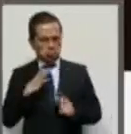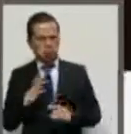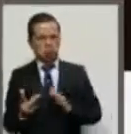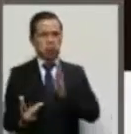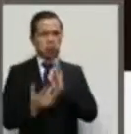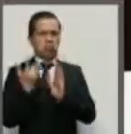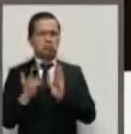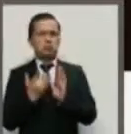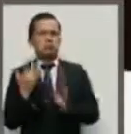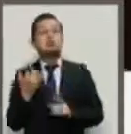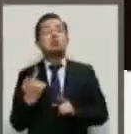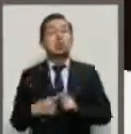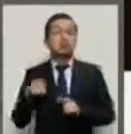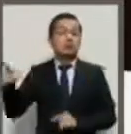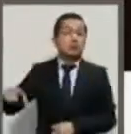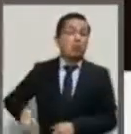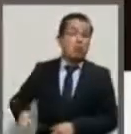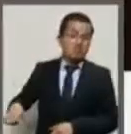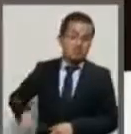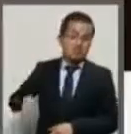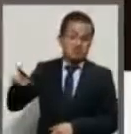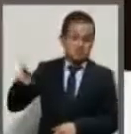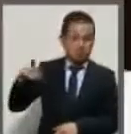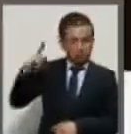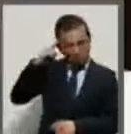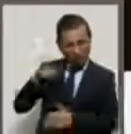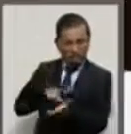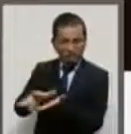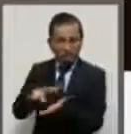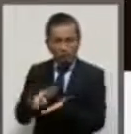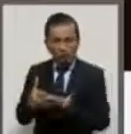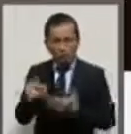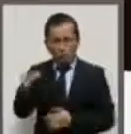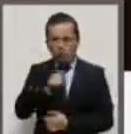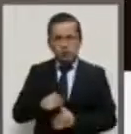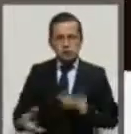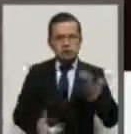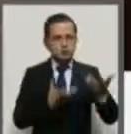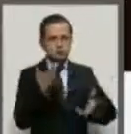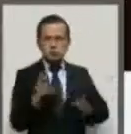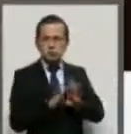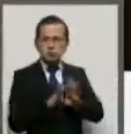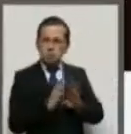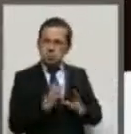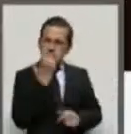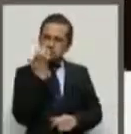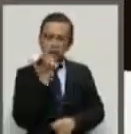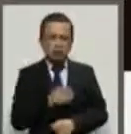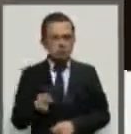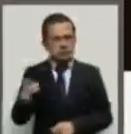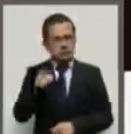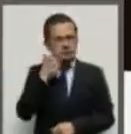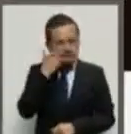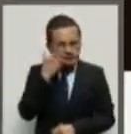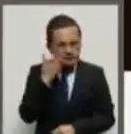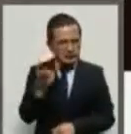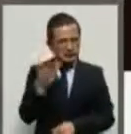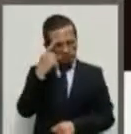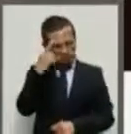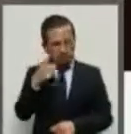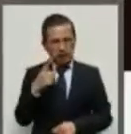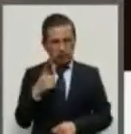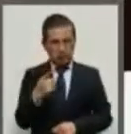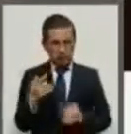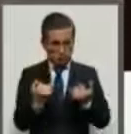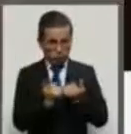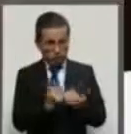les daban los gobiernos neoliberales y quienes hoy tiemblan ante la realidad de vivir en la austeridad republicana y